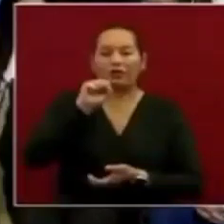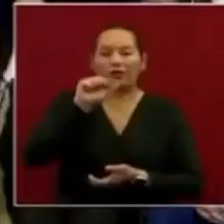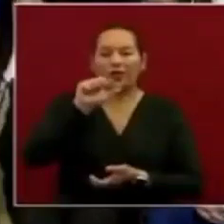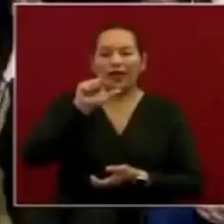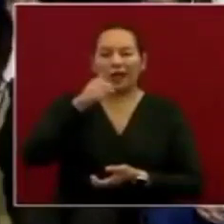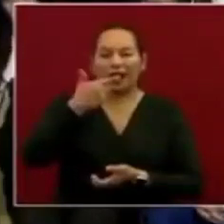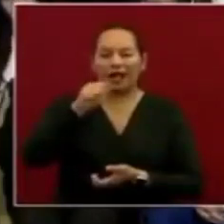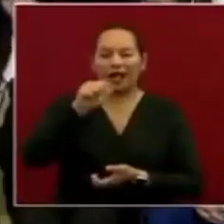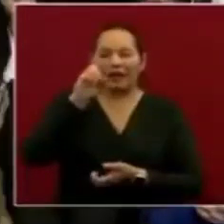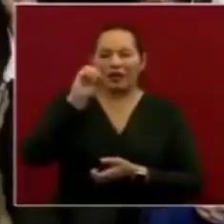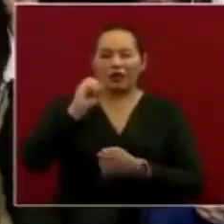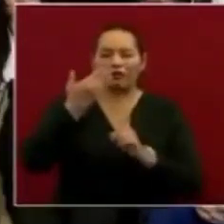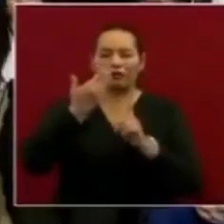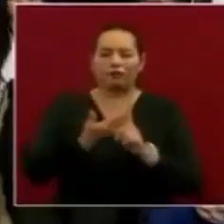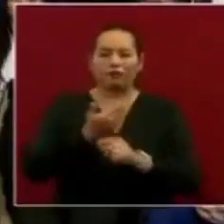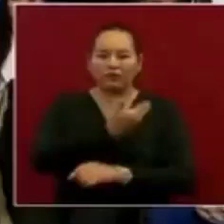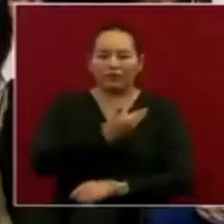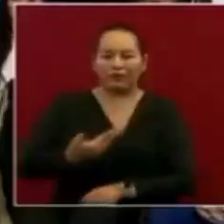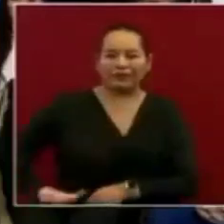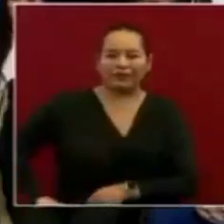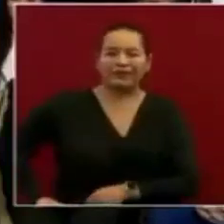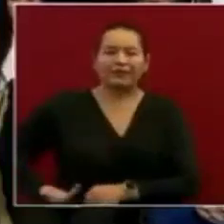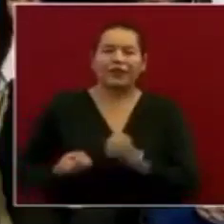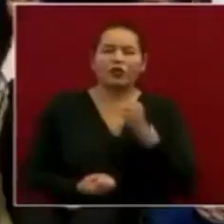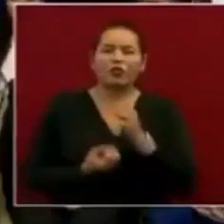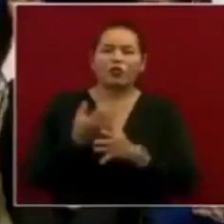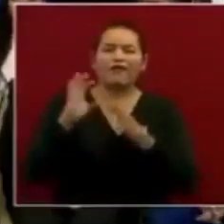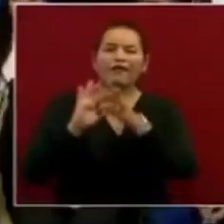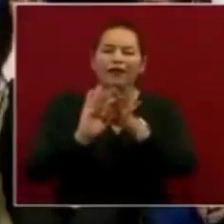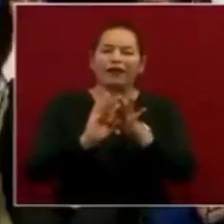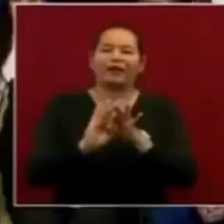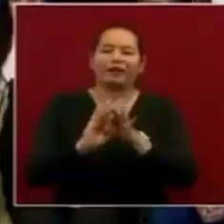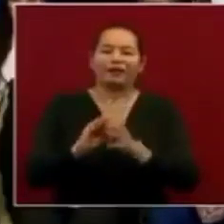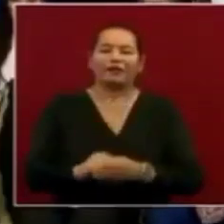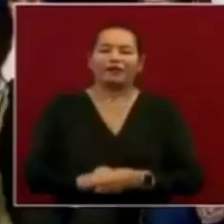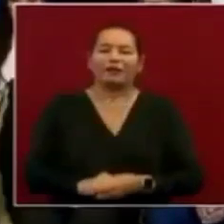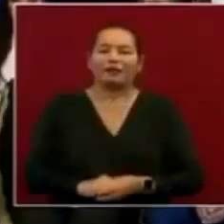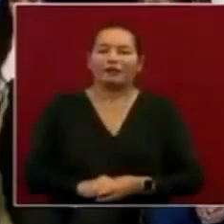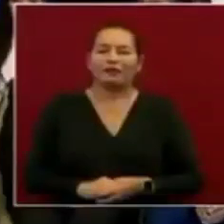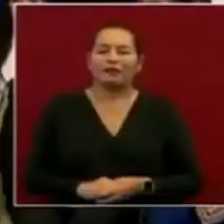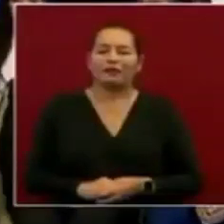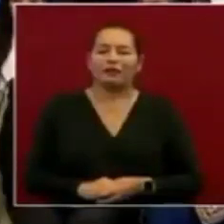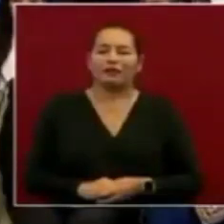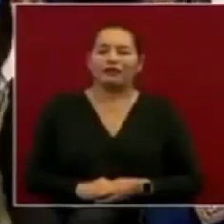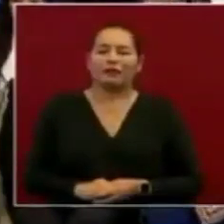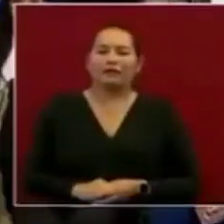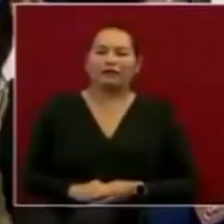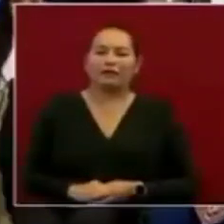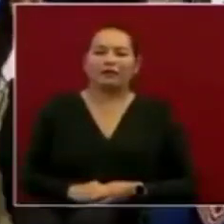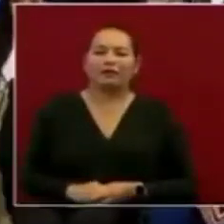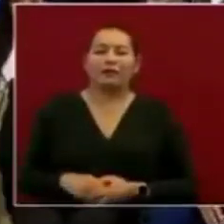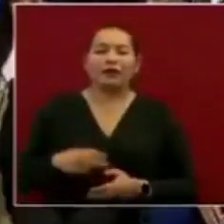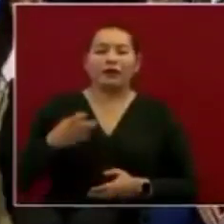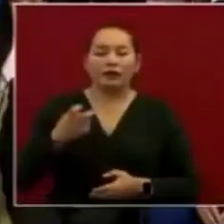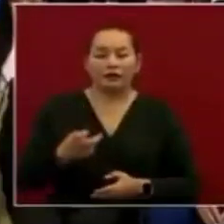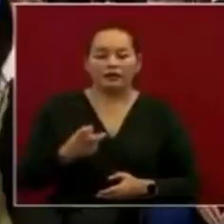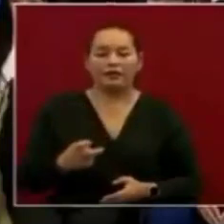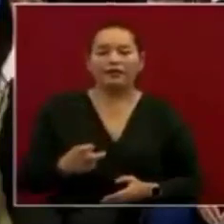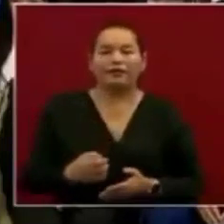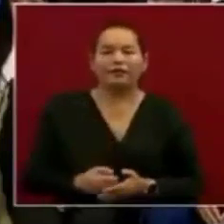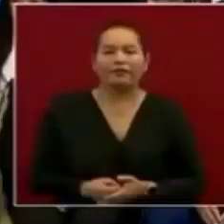como presidente de Nueva Alianza. Esta megacoalición recoge los